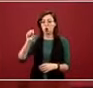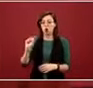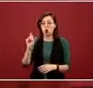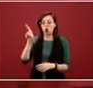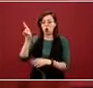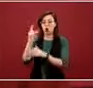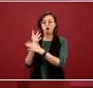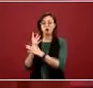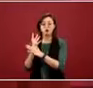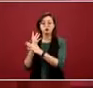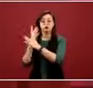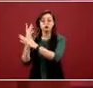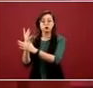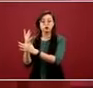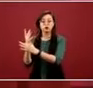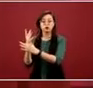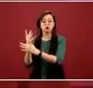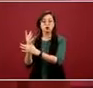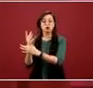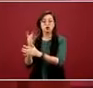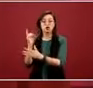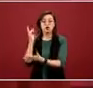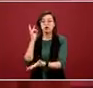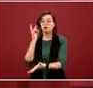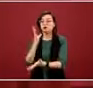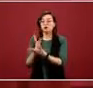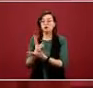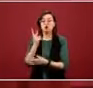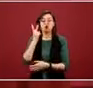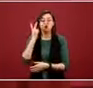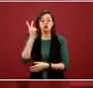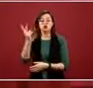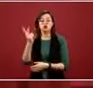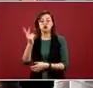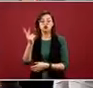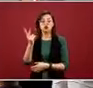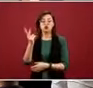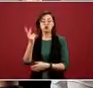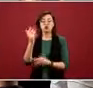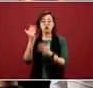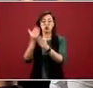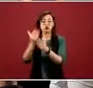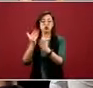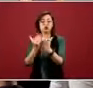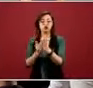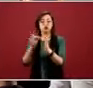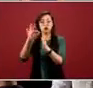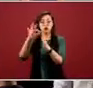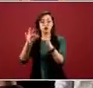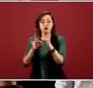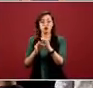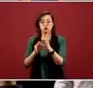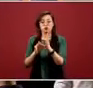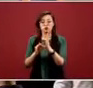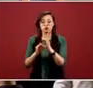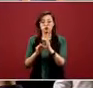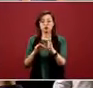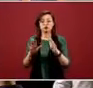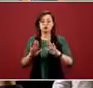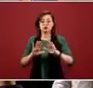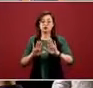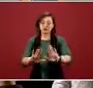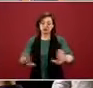ese informe 2 puntos, que son los que aparecen en el mapa. Si nos regresamos, vamos a guardar un momentito a